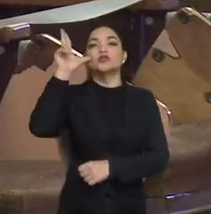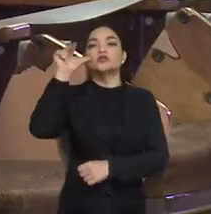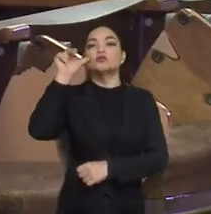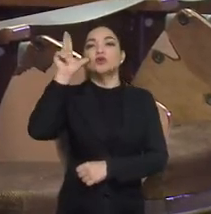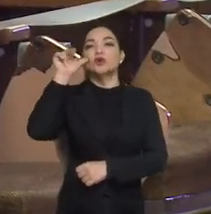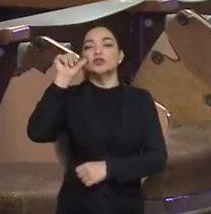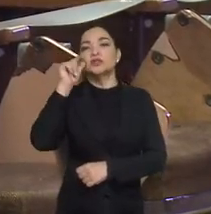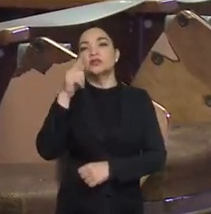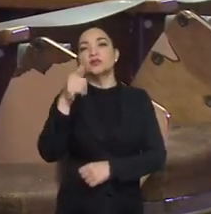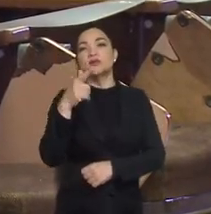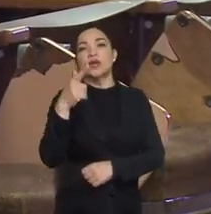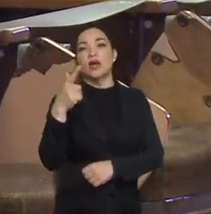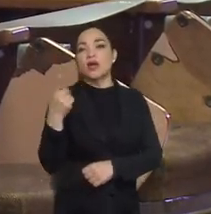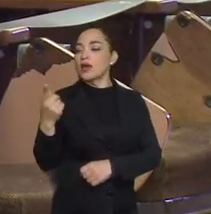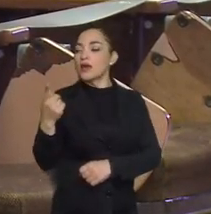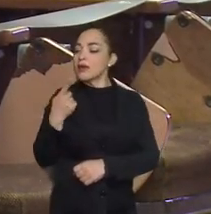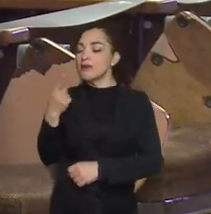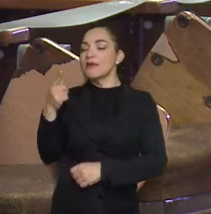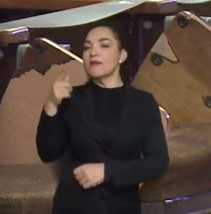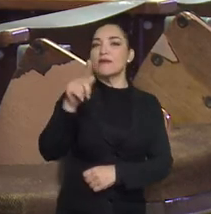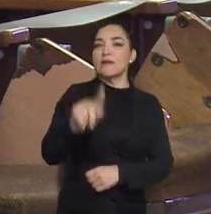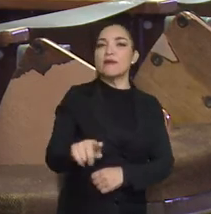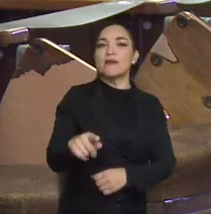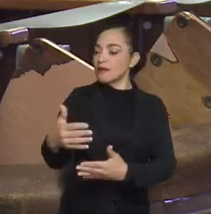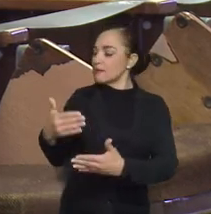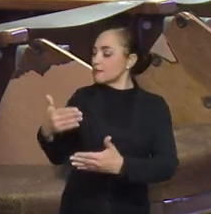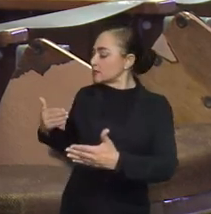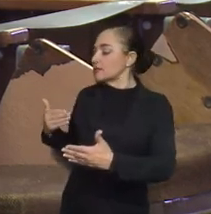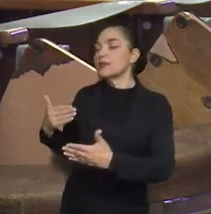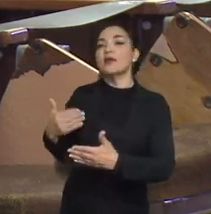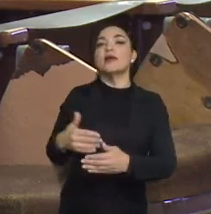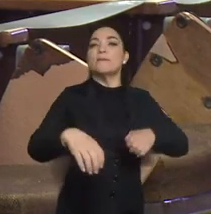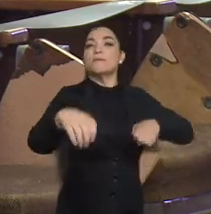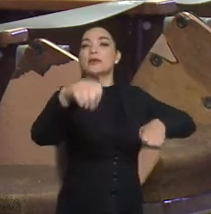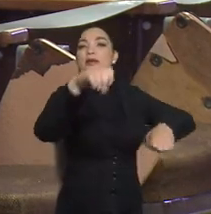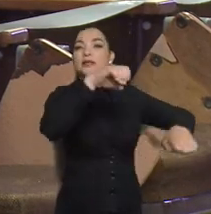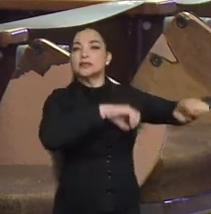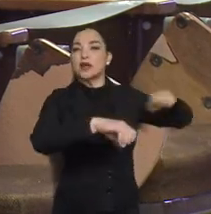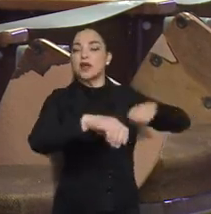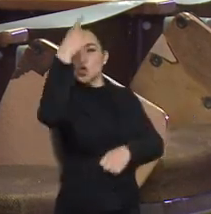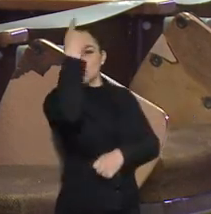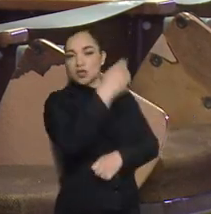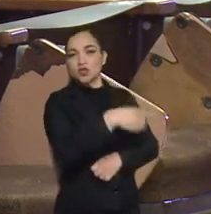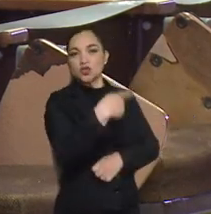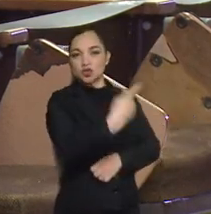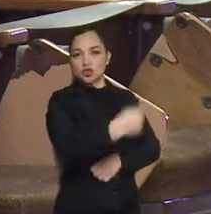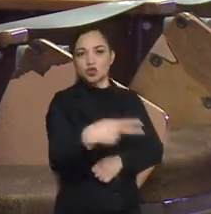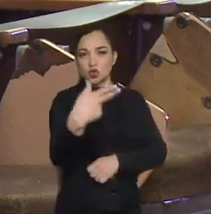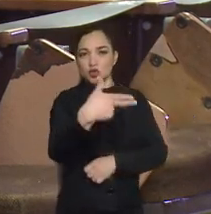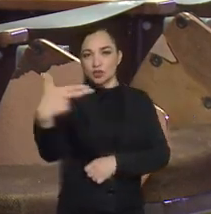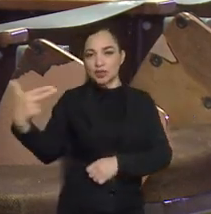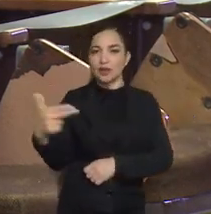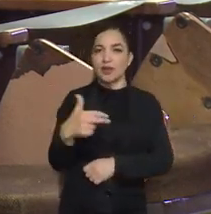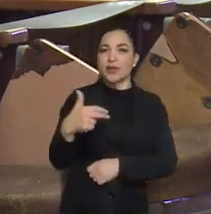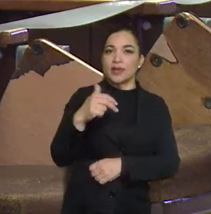una queja hace días de un empresario hotelero, se llama Enedino Gómez,